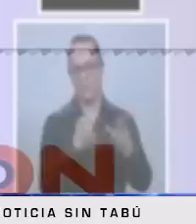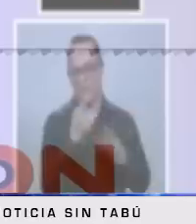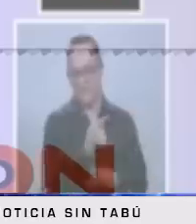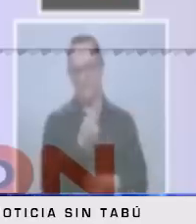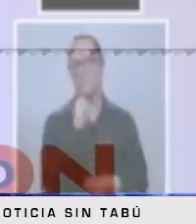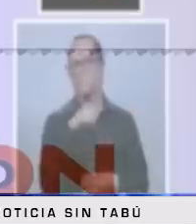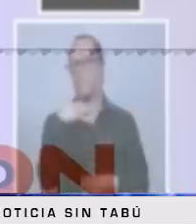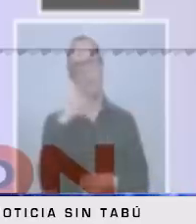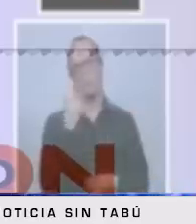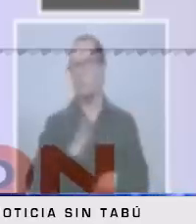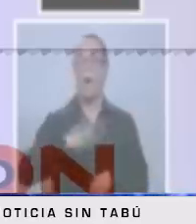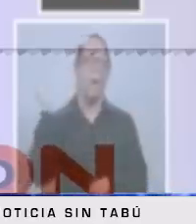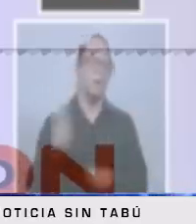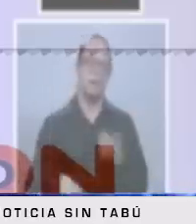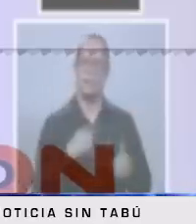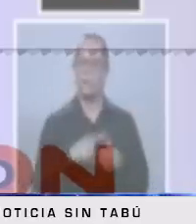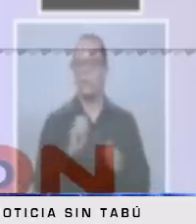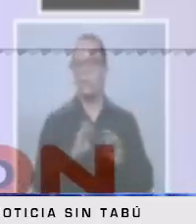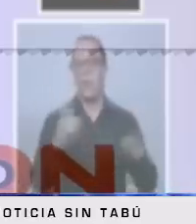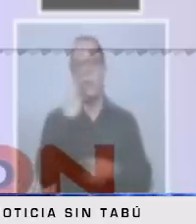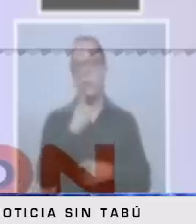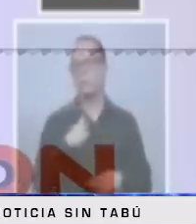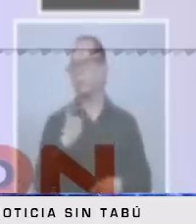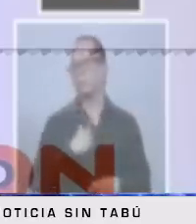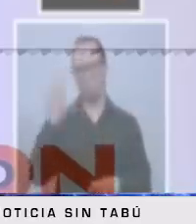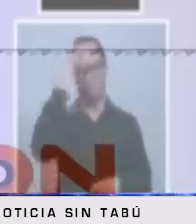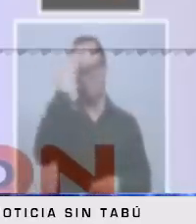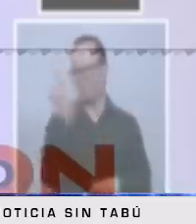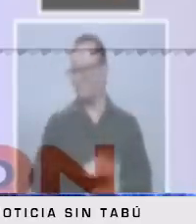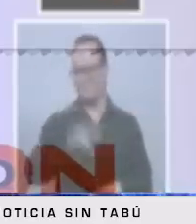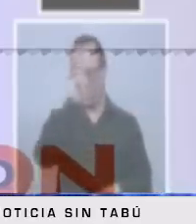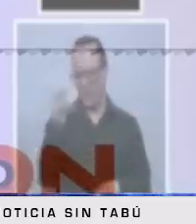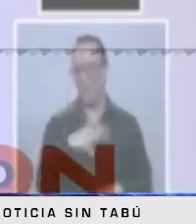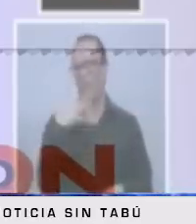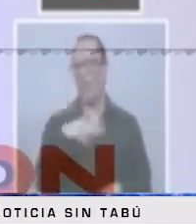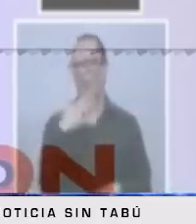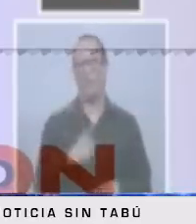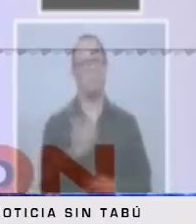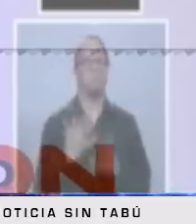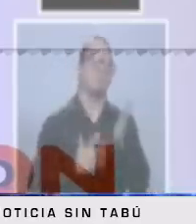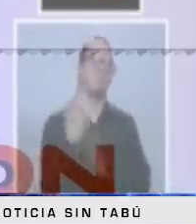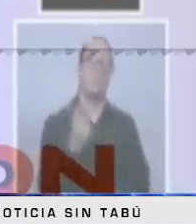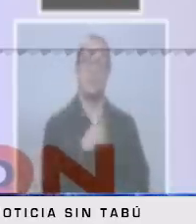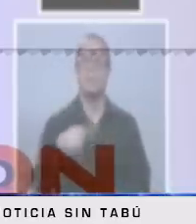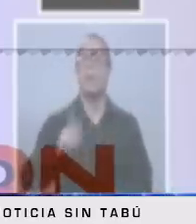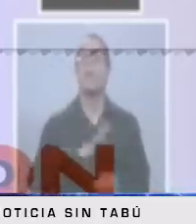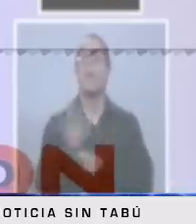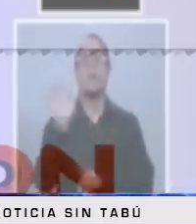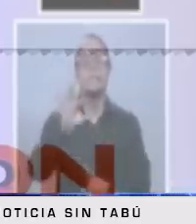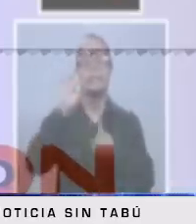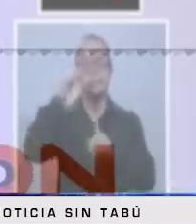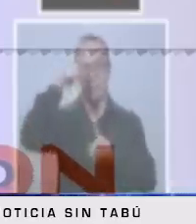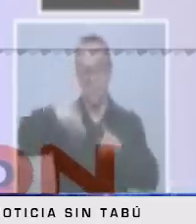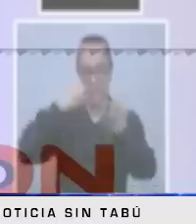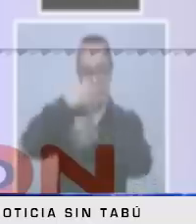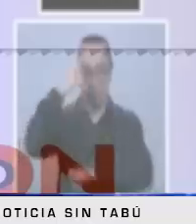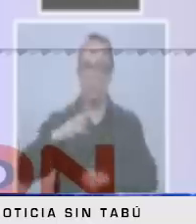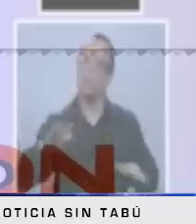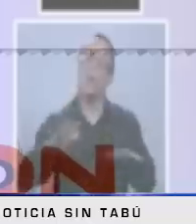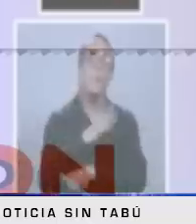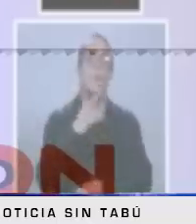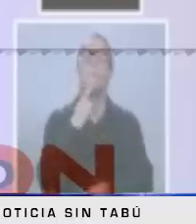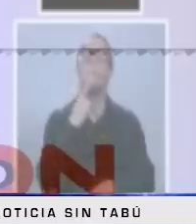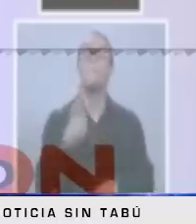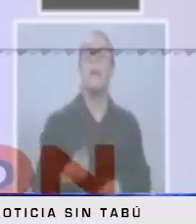Esta opción, más corrupción. Indudablemente a súper recontra corrupción. La opción que tenemos ahorita para cambiar nuestro Estado de México y ser y